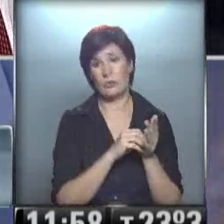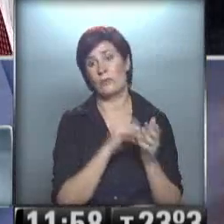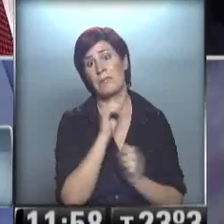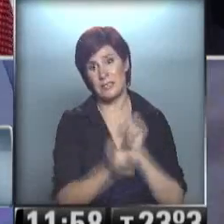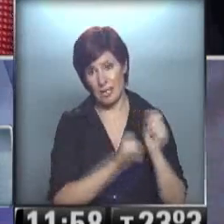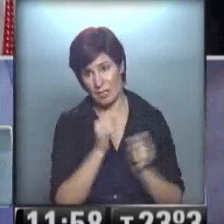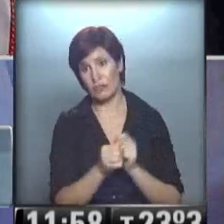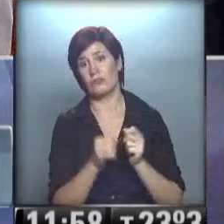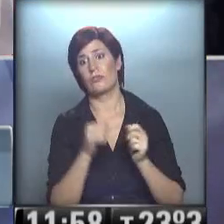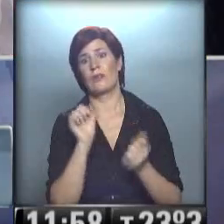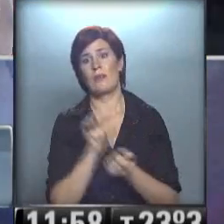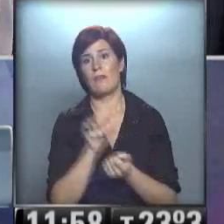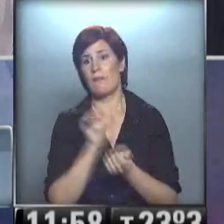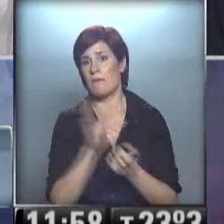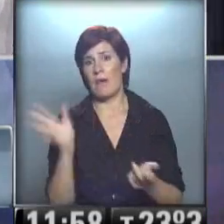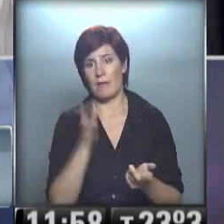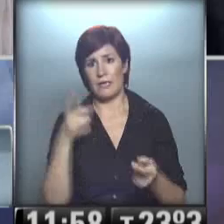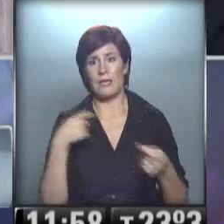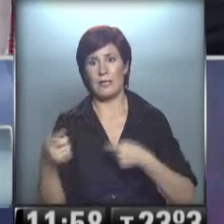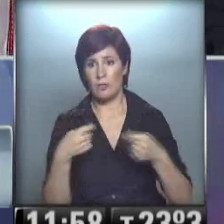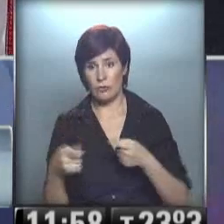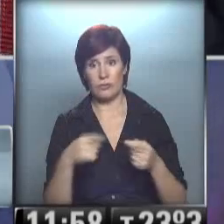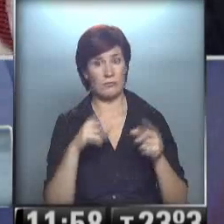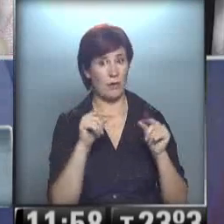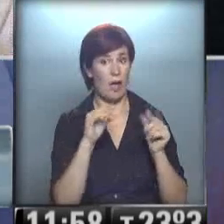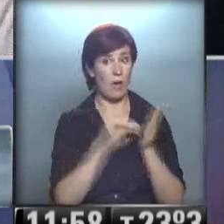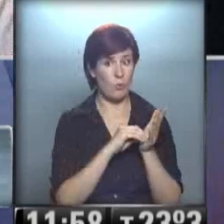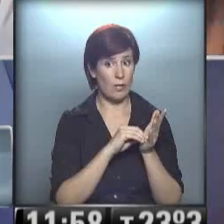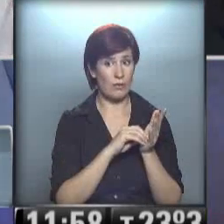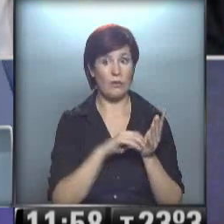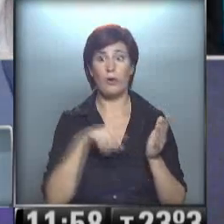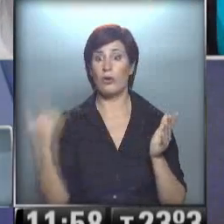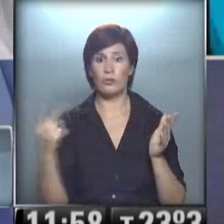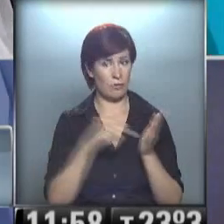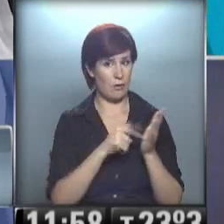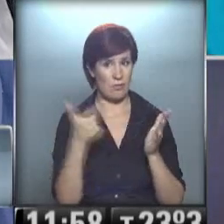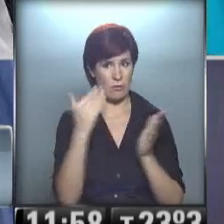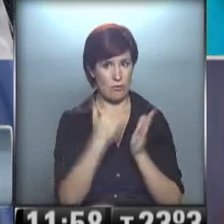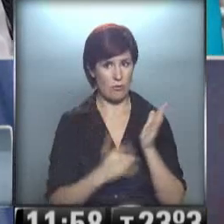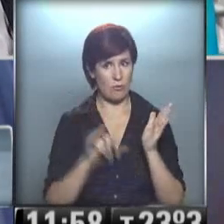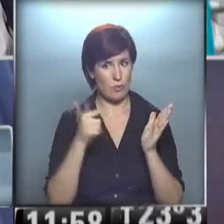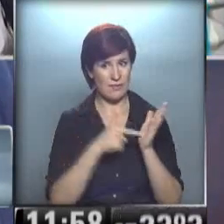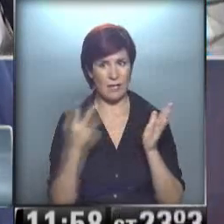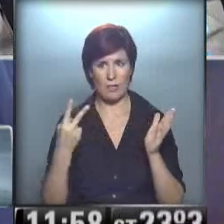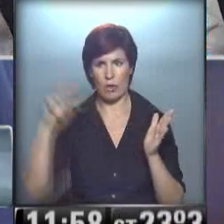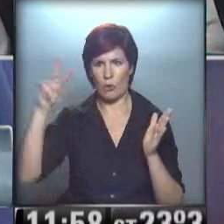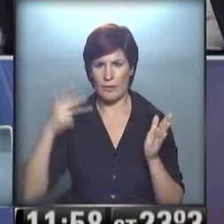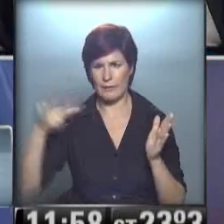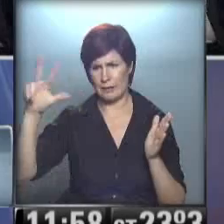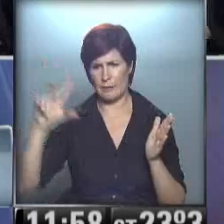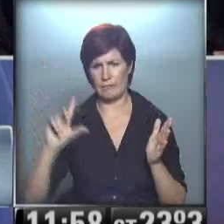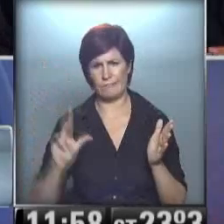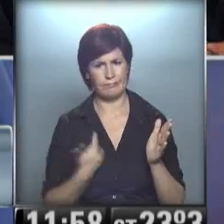empresarios se mantiene en determinada franja, entonces o los otros precios vayan al doble o al triple, como hay ha sucedido. Cadenas, ¿no?